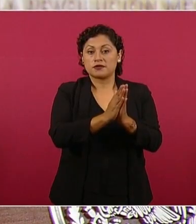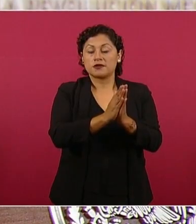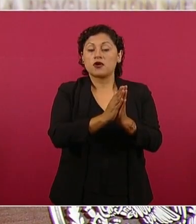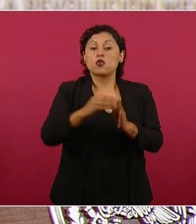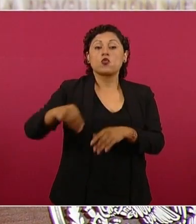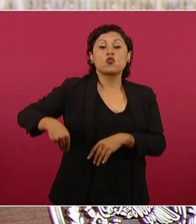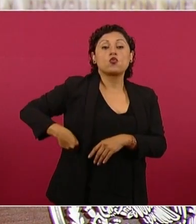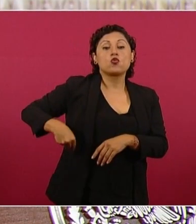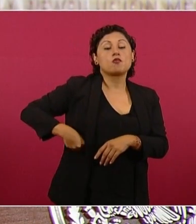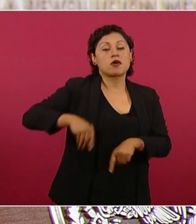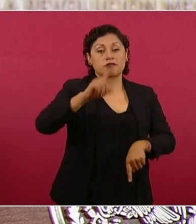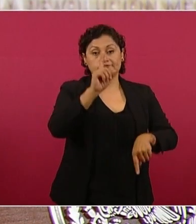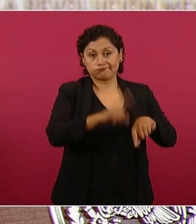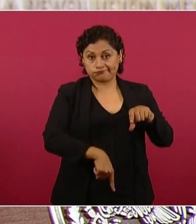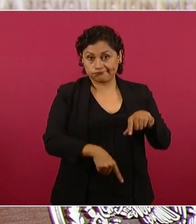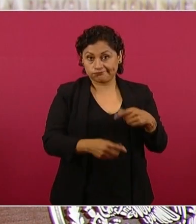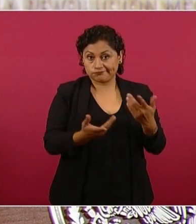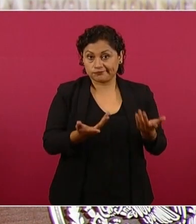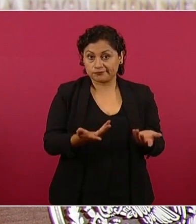porque